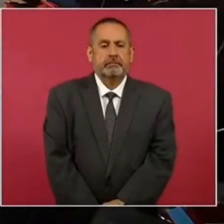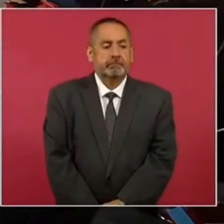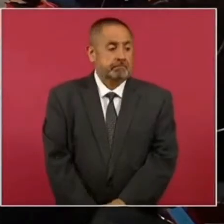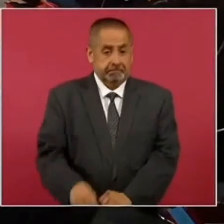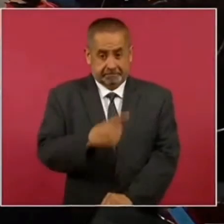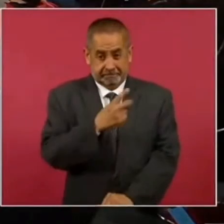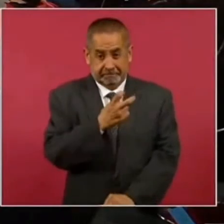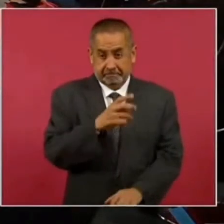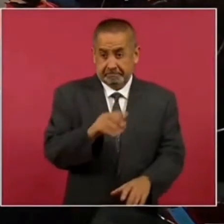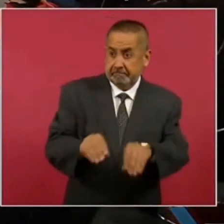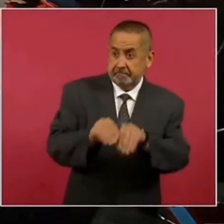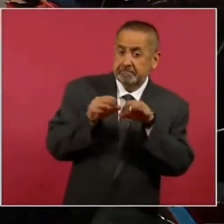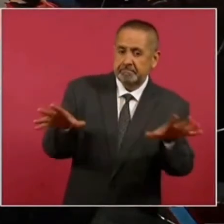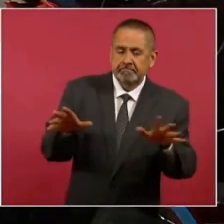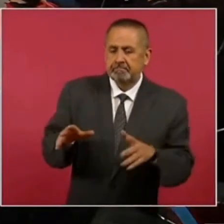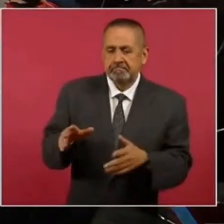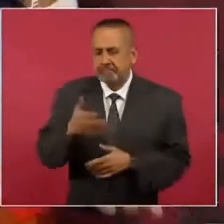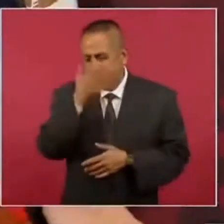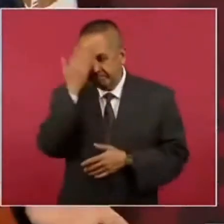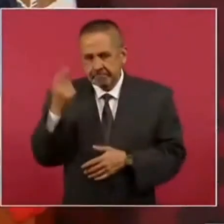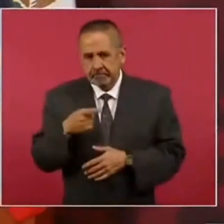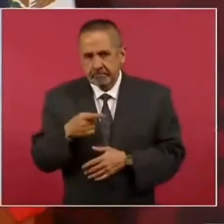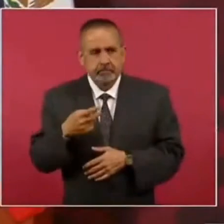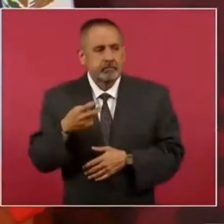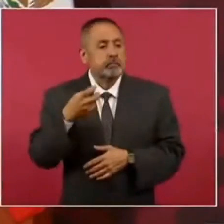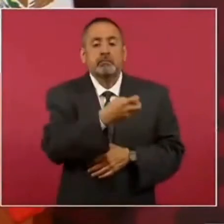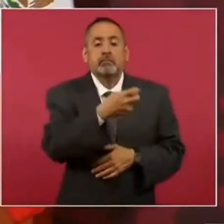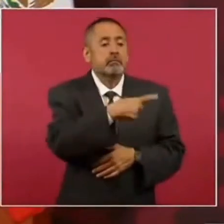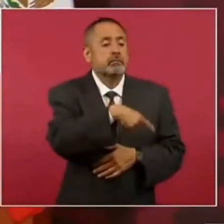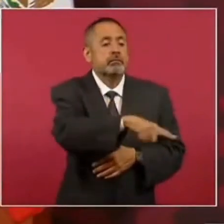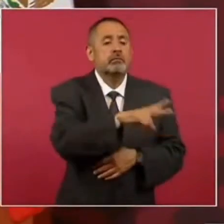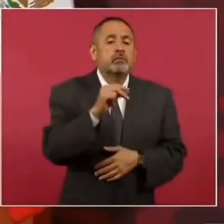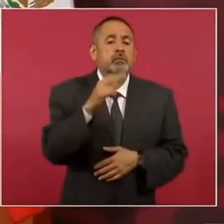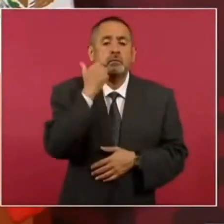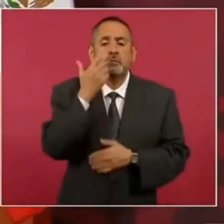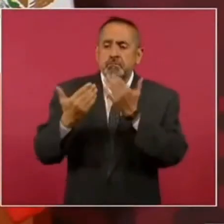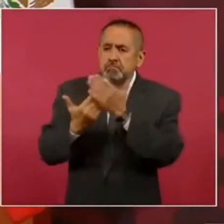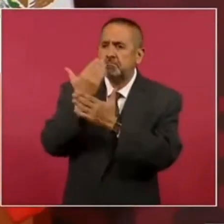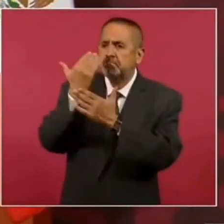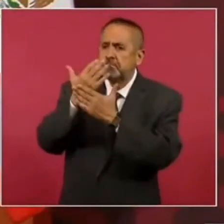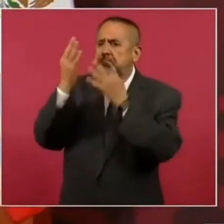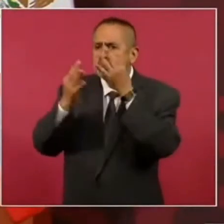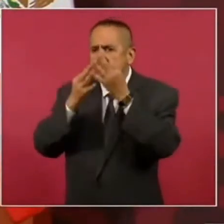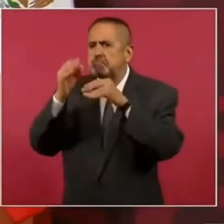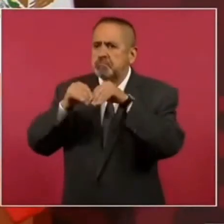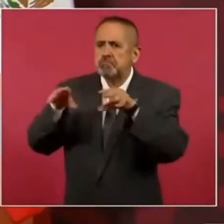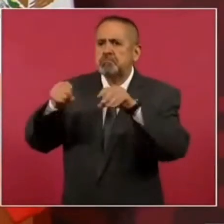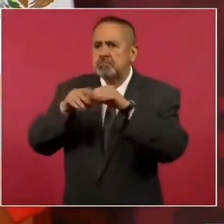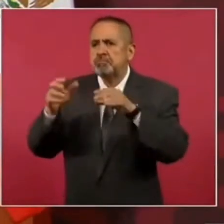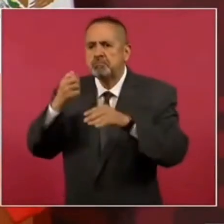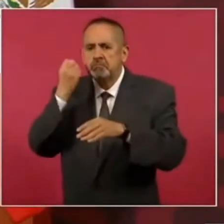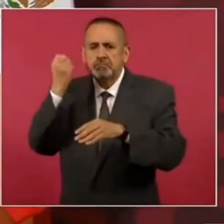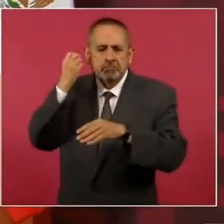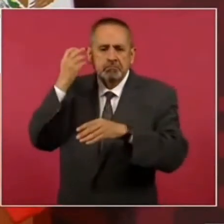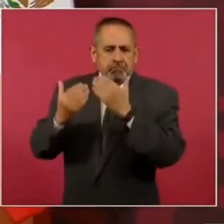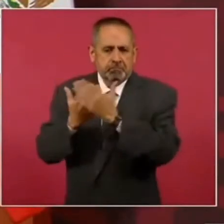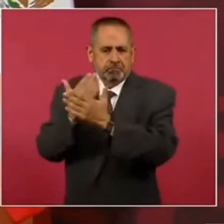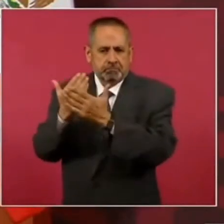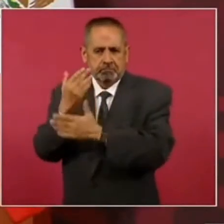conozca. Por eso ya no querían las mañaneras, porque así